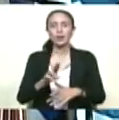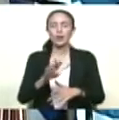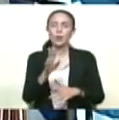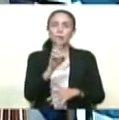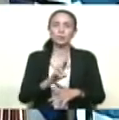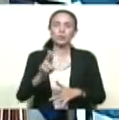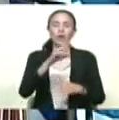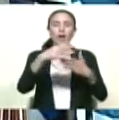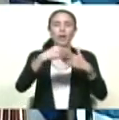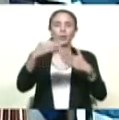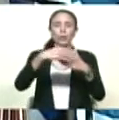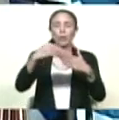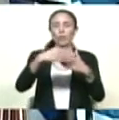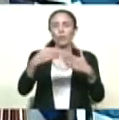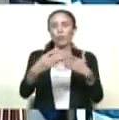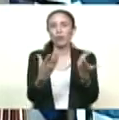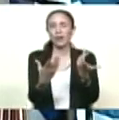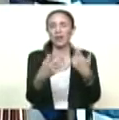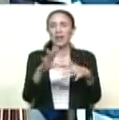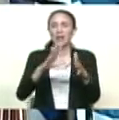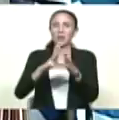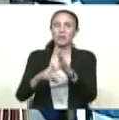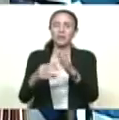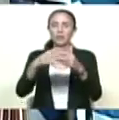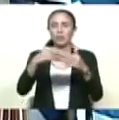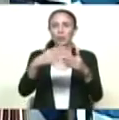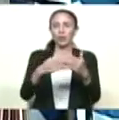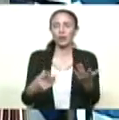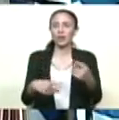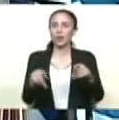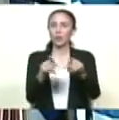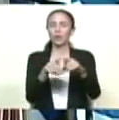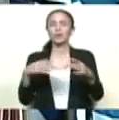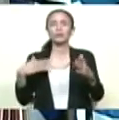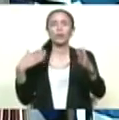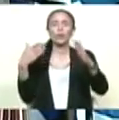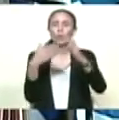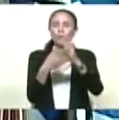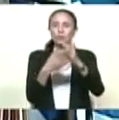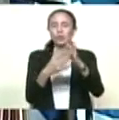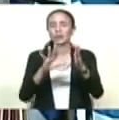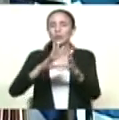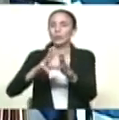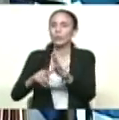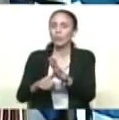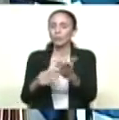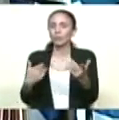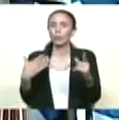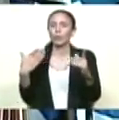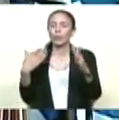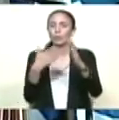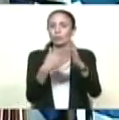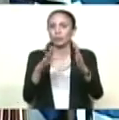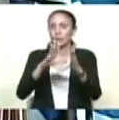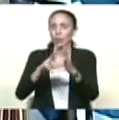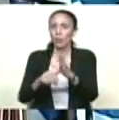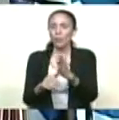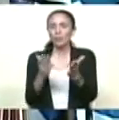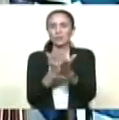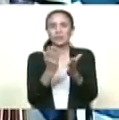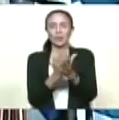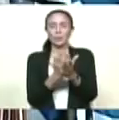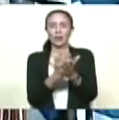divisas en cádiz en coex es es la lucha contra el narcotráfico que obviamente trae también daños patrimoniales